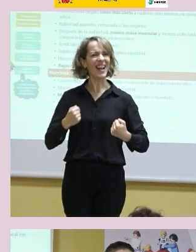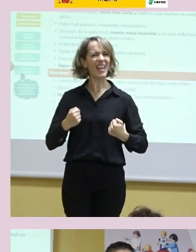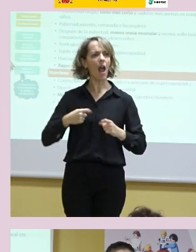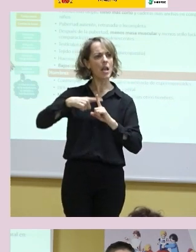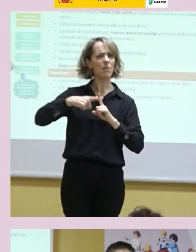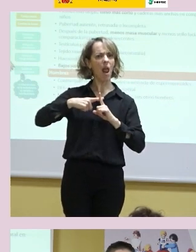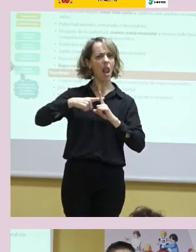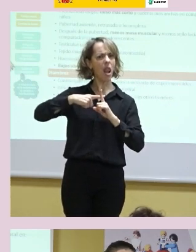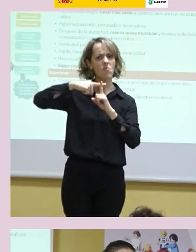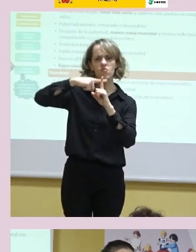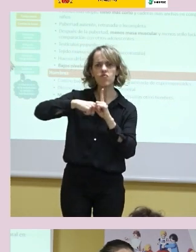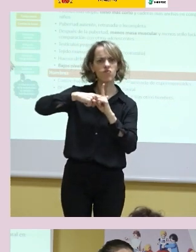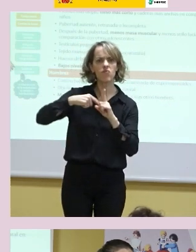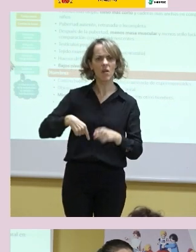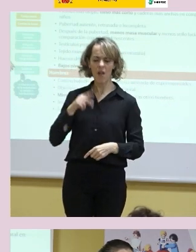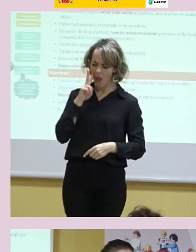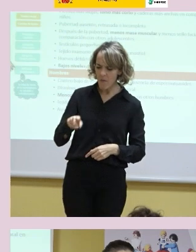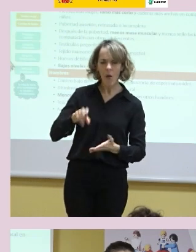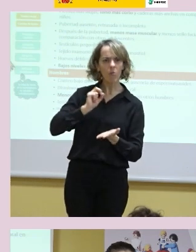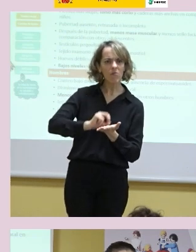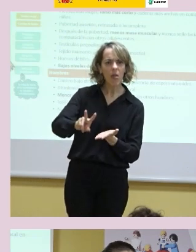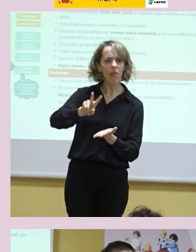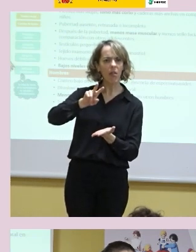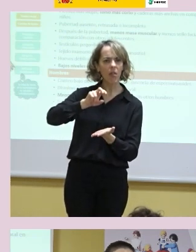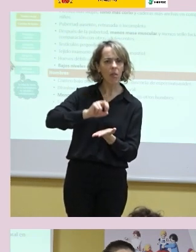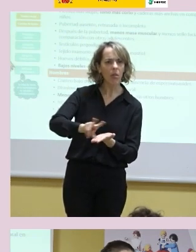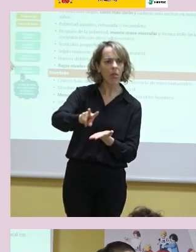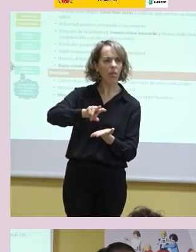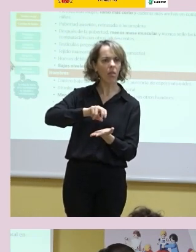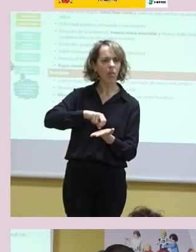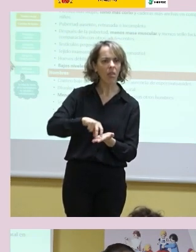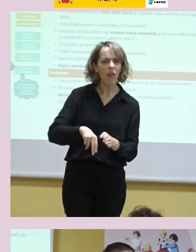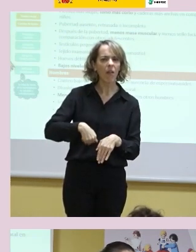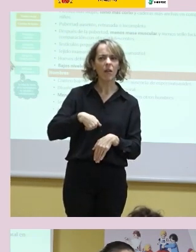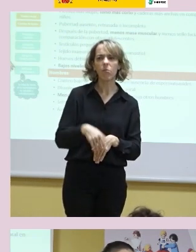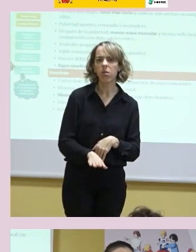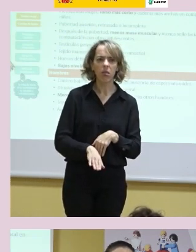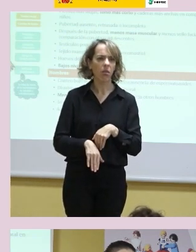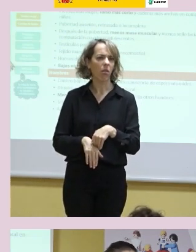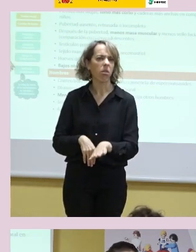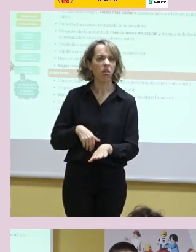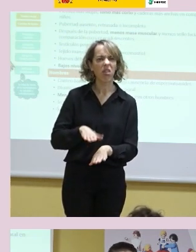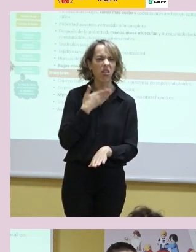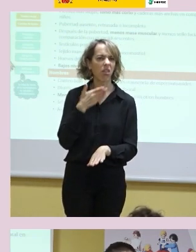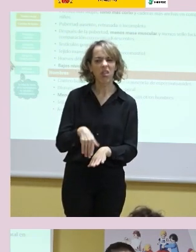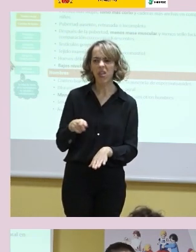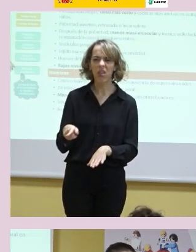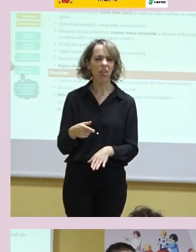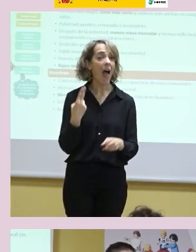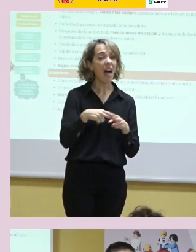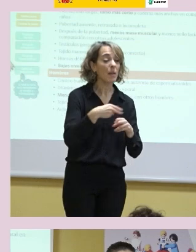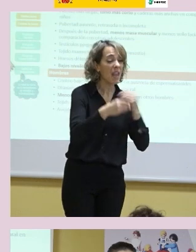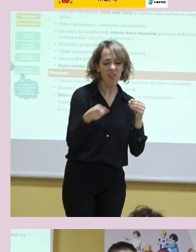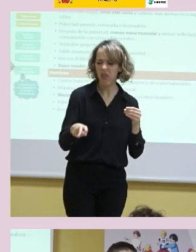Les vemos caminar como con cierta desgana, se cansan muy pronto de hacer cualquier